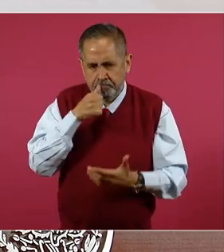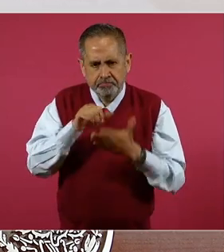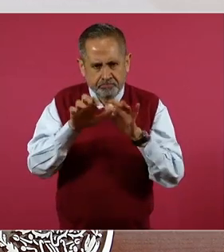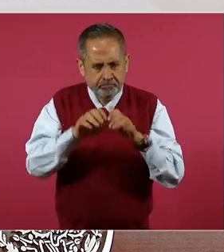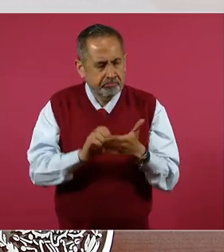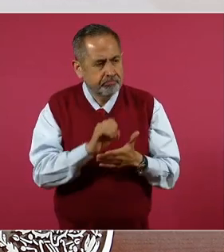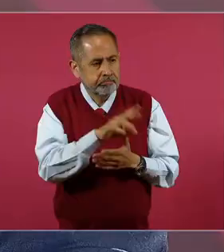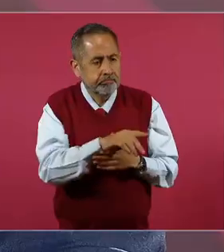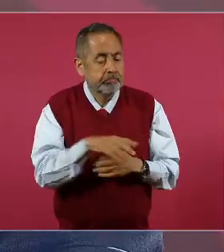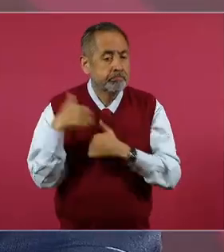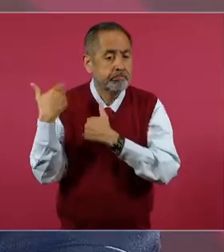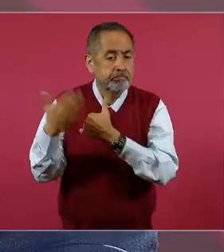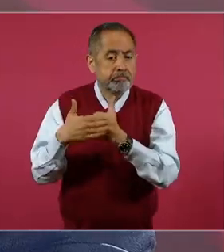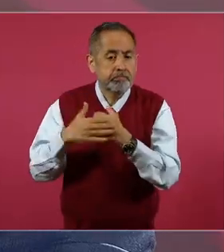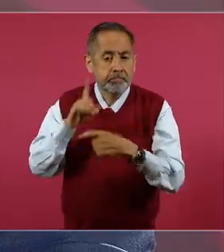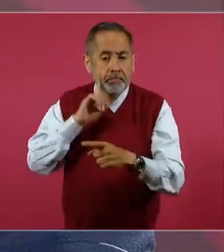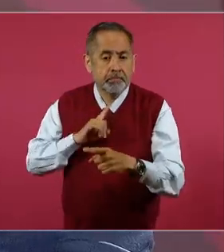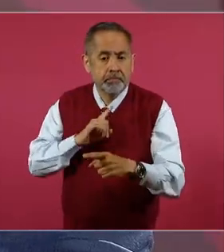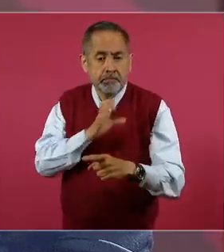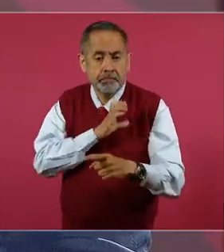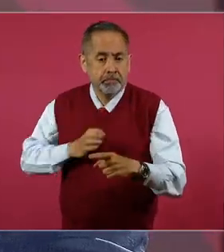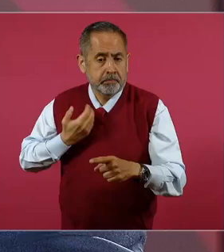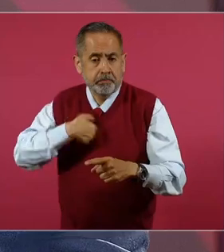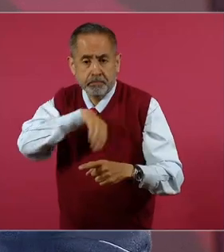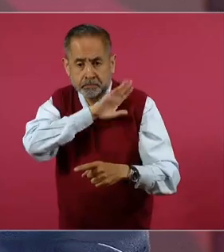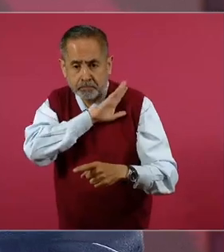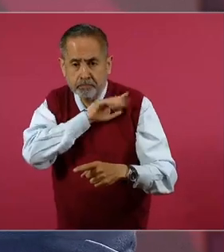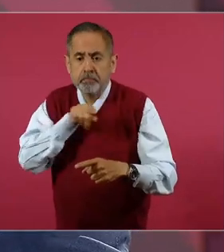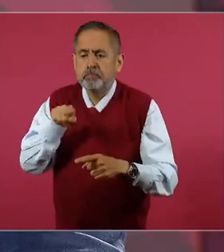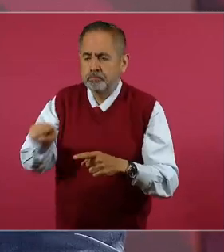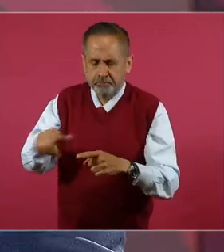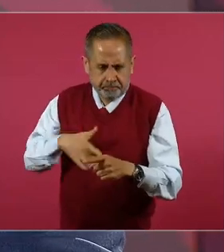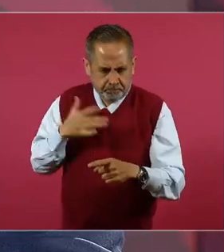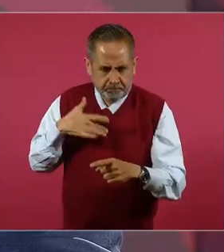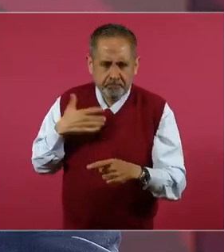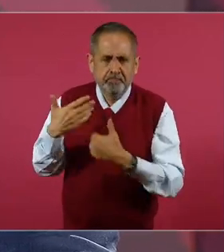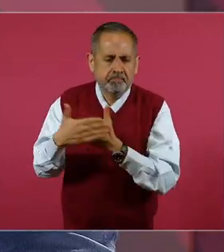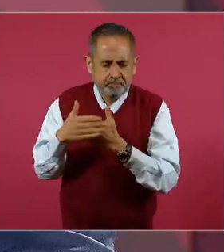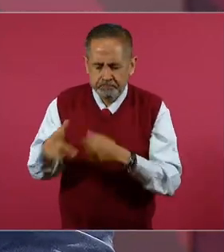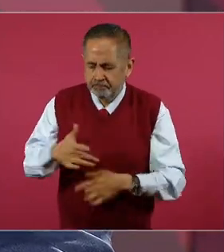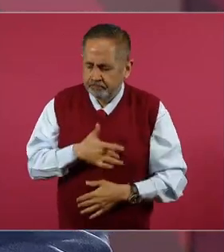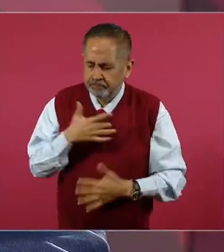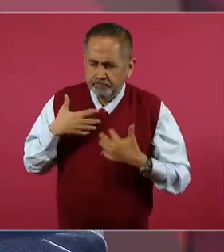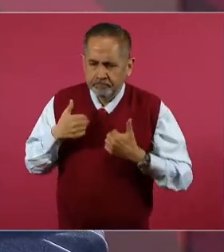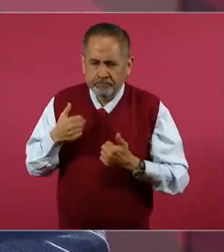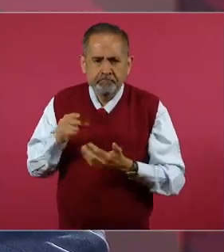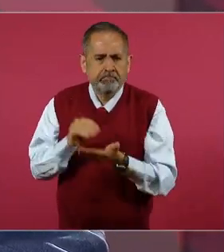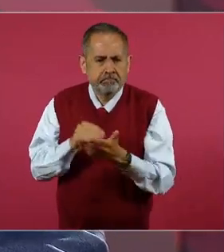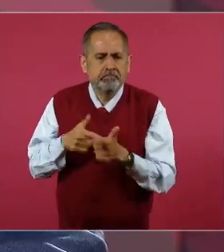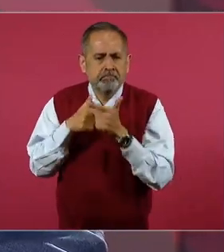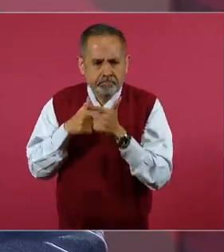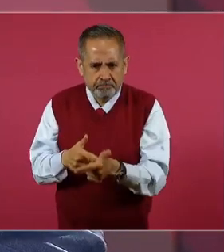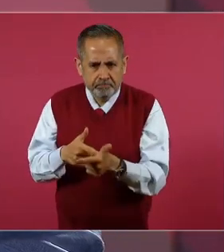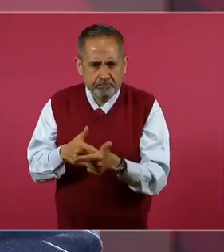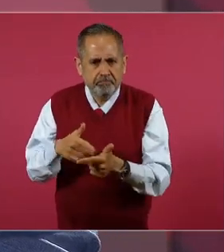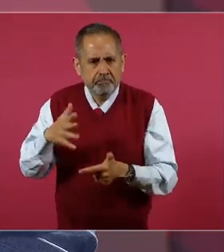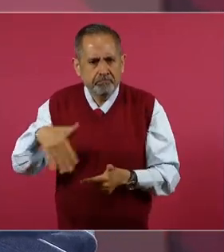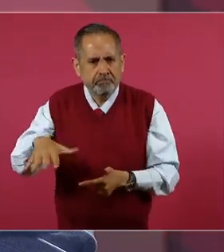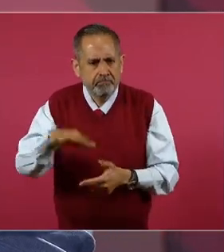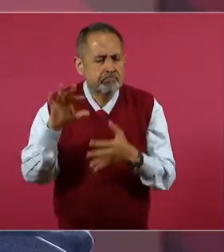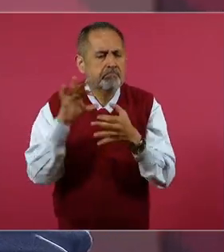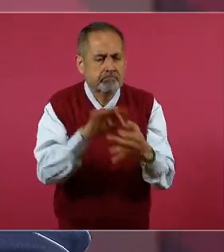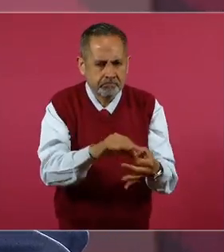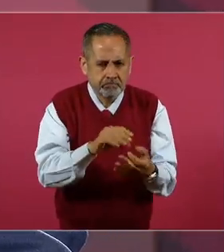Claudia Sheinbaum, la próxima presidenta, es una mujer muy sensible y le va a dar continuidad a la